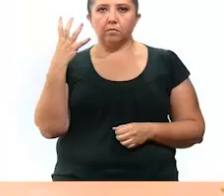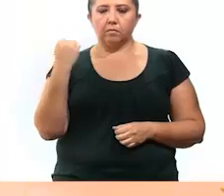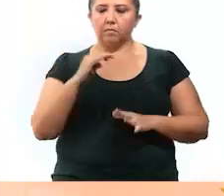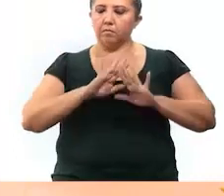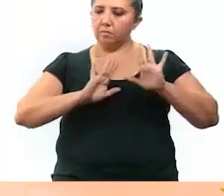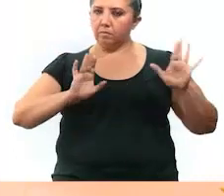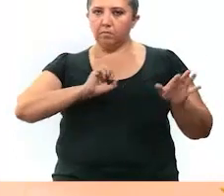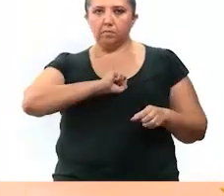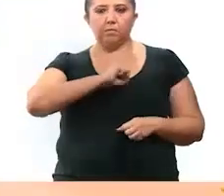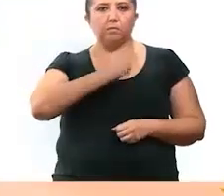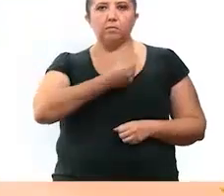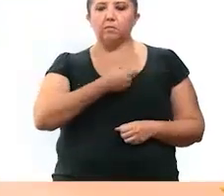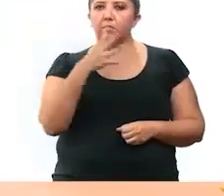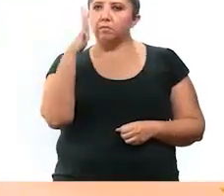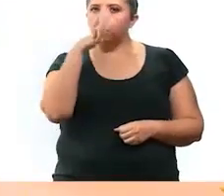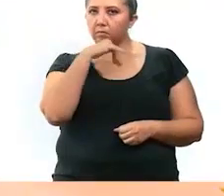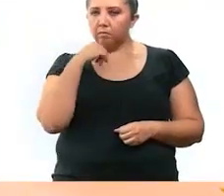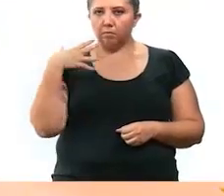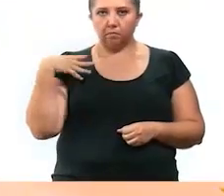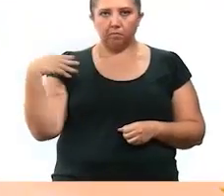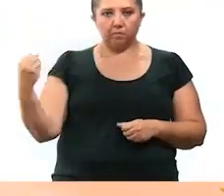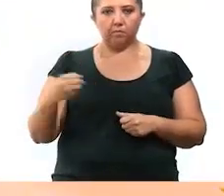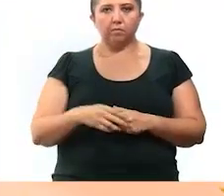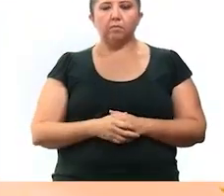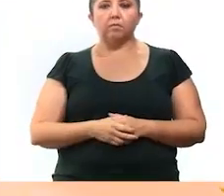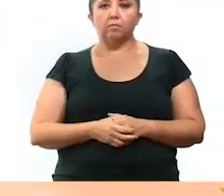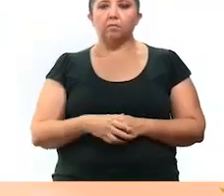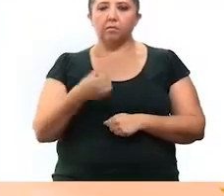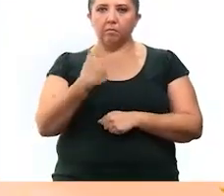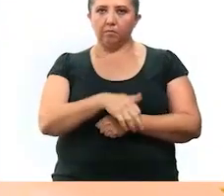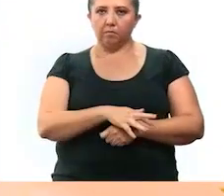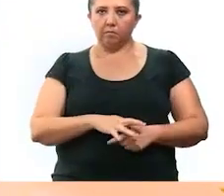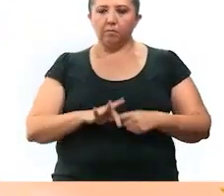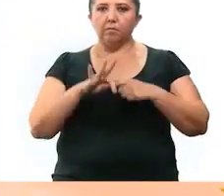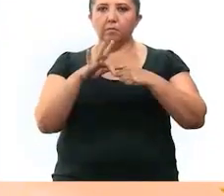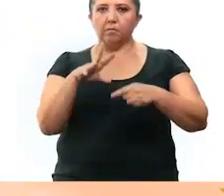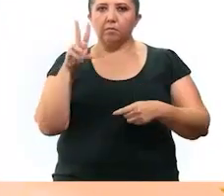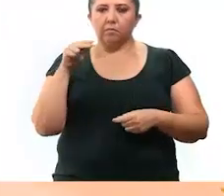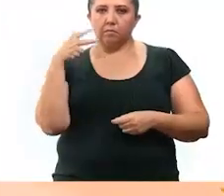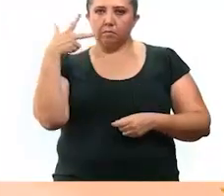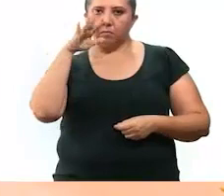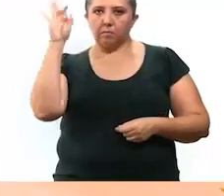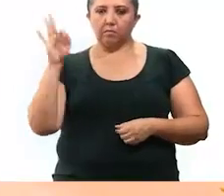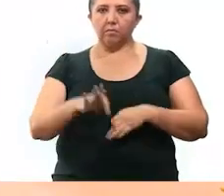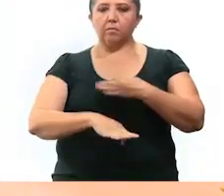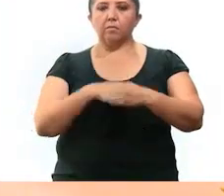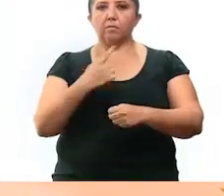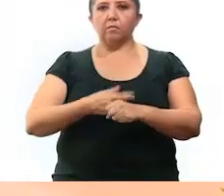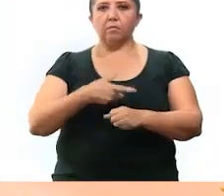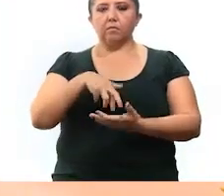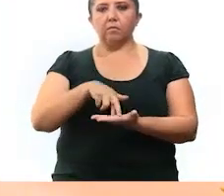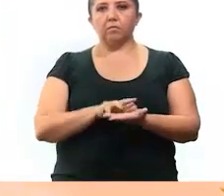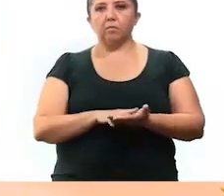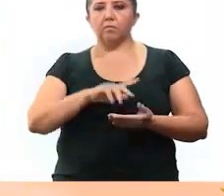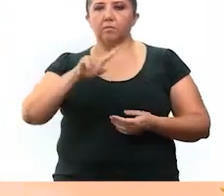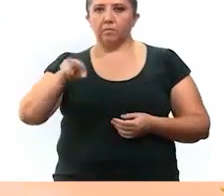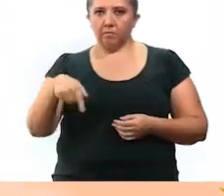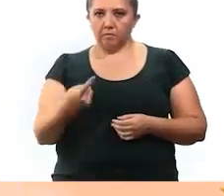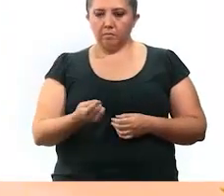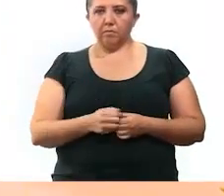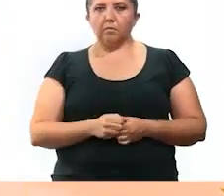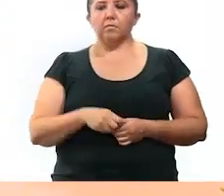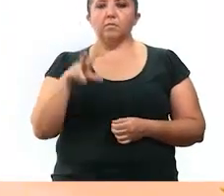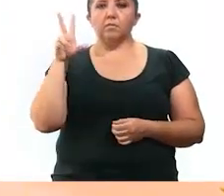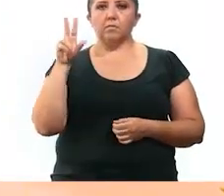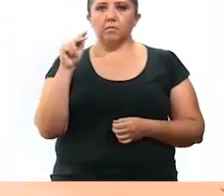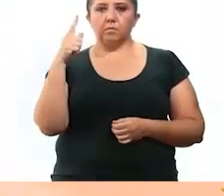ya se recuperaron, no presentan síntomas ni pueden contagiar. Esta cifra representa el 88% del total de contagios registrados, que